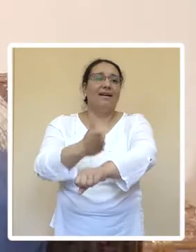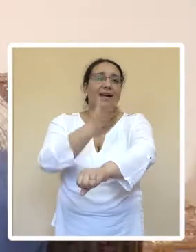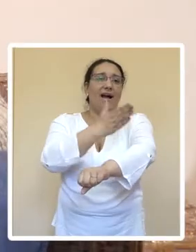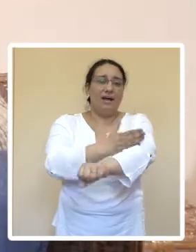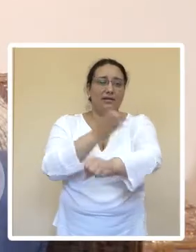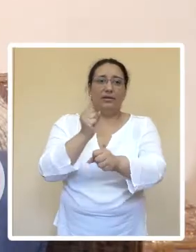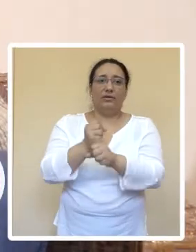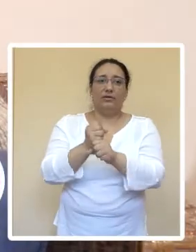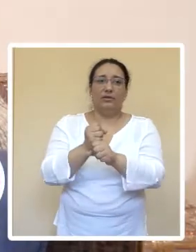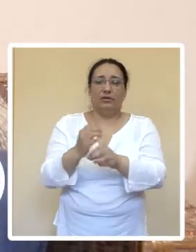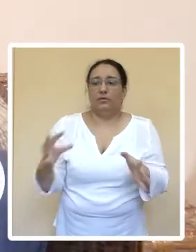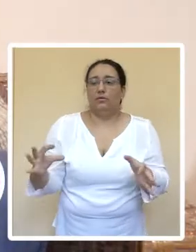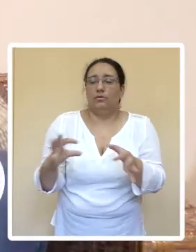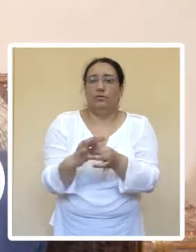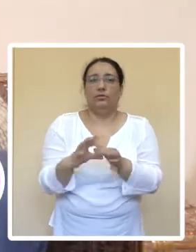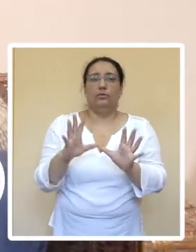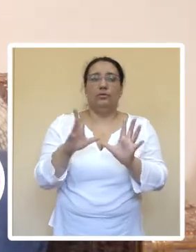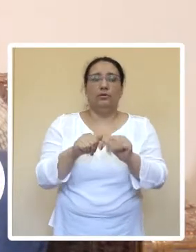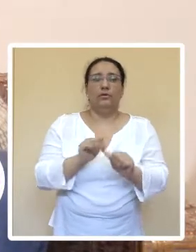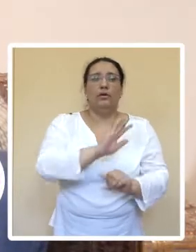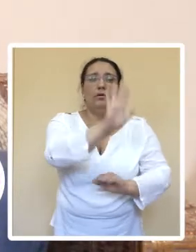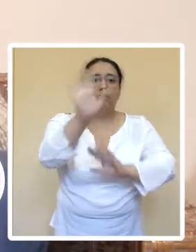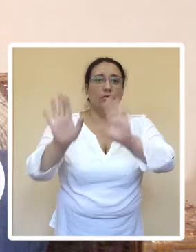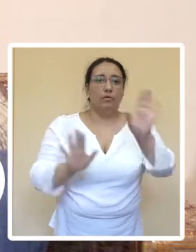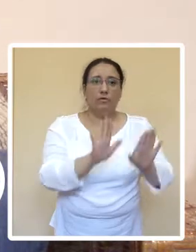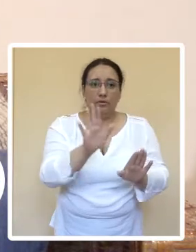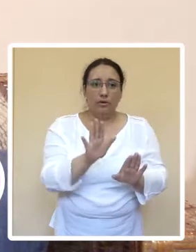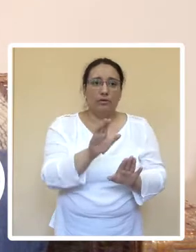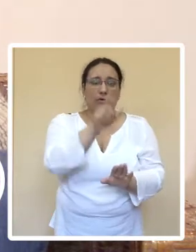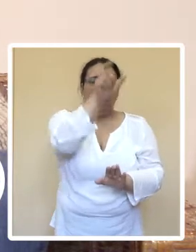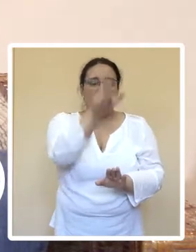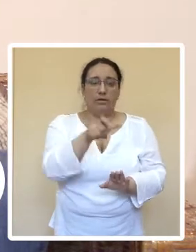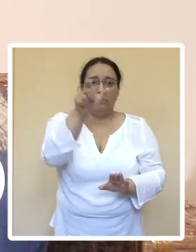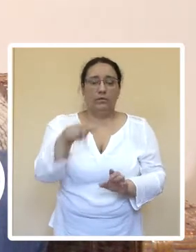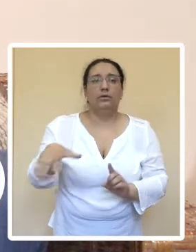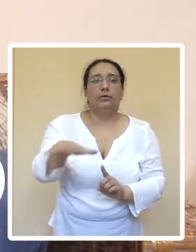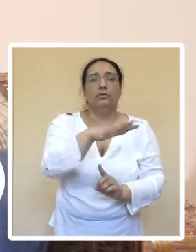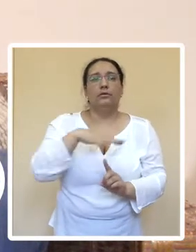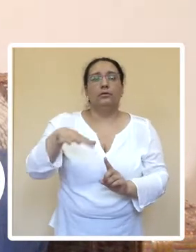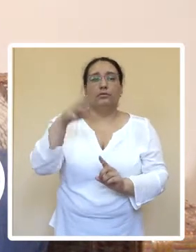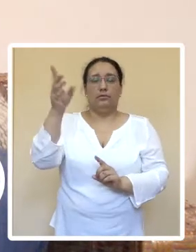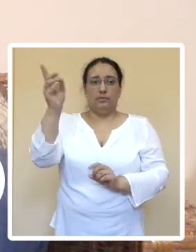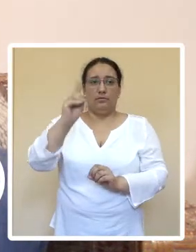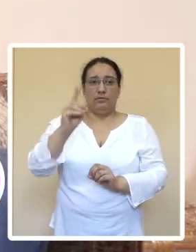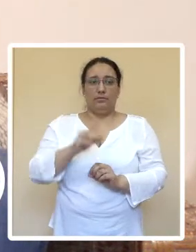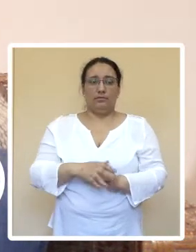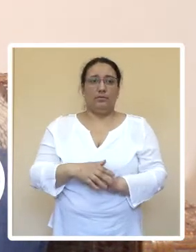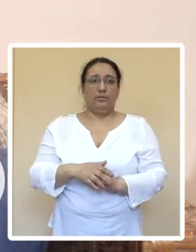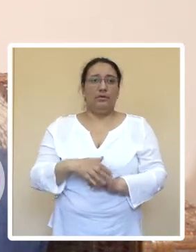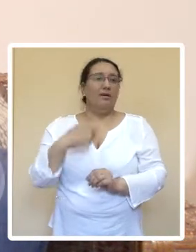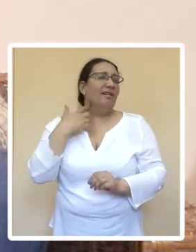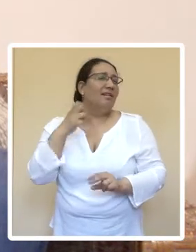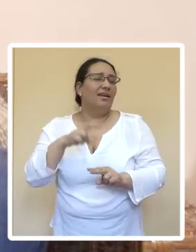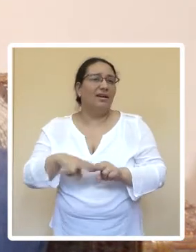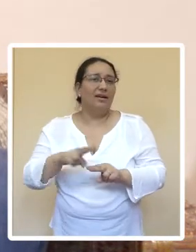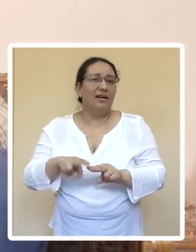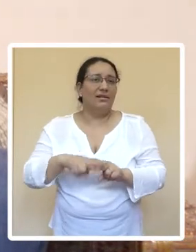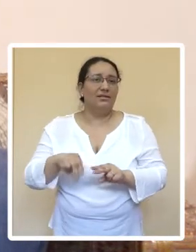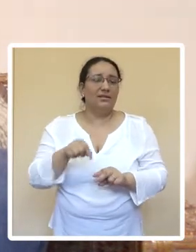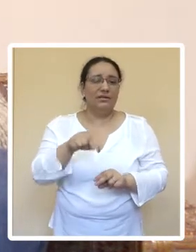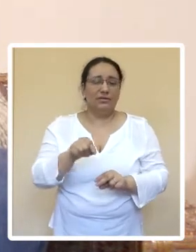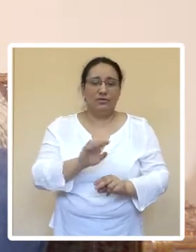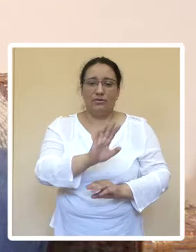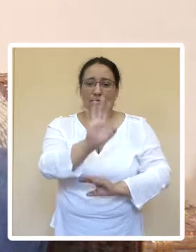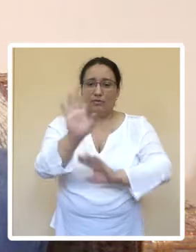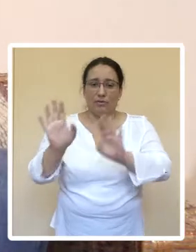los cuidadores, sobre todo de las personas en situación de discapacidad. Y el papel que ellos desarrollan no es para nada facilitador,